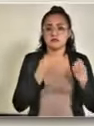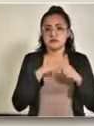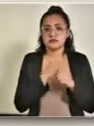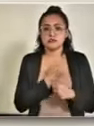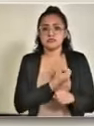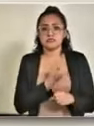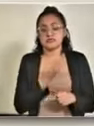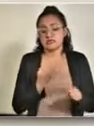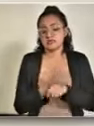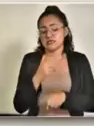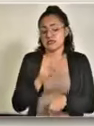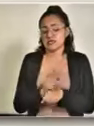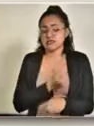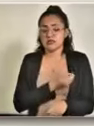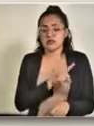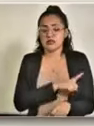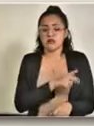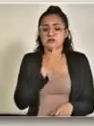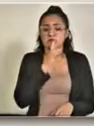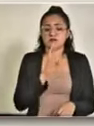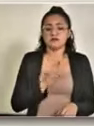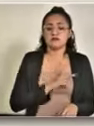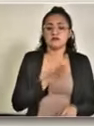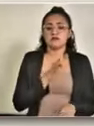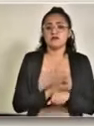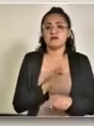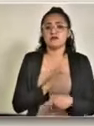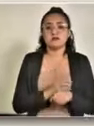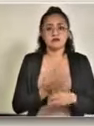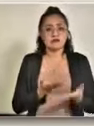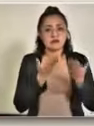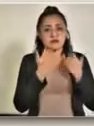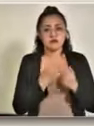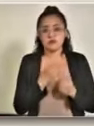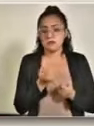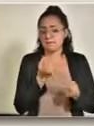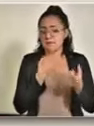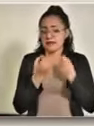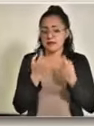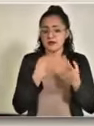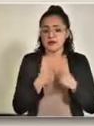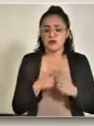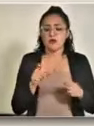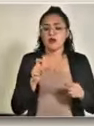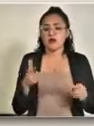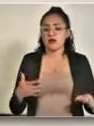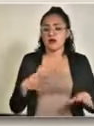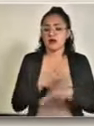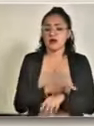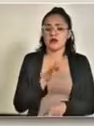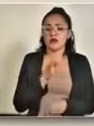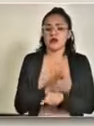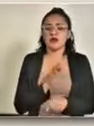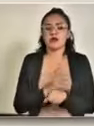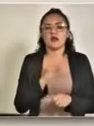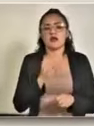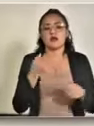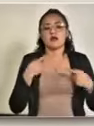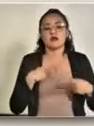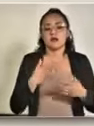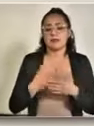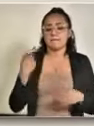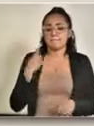han señalado que han reportado un desabasto de algunos medicamentos desde que hubo un cambio de proveedor el